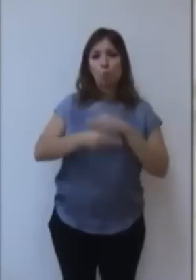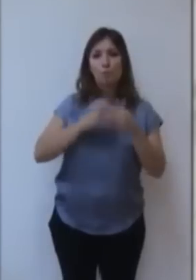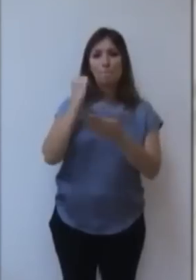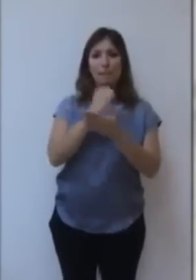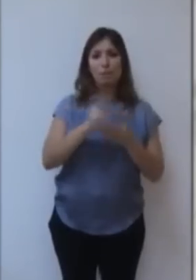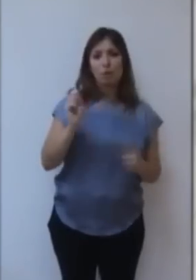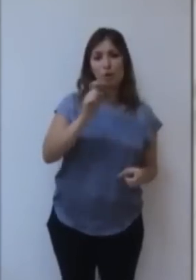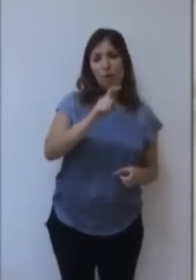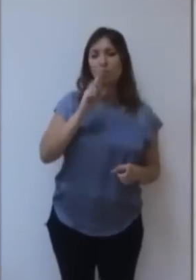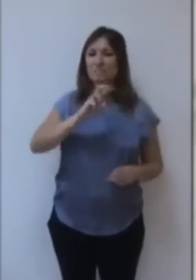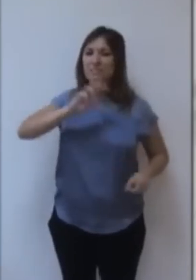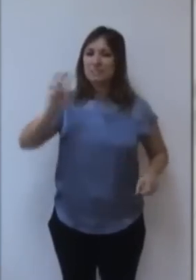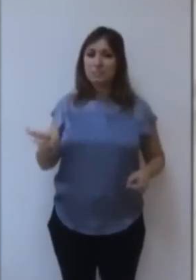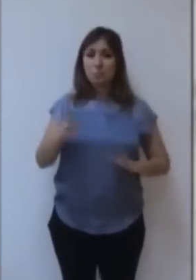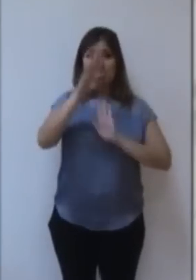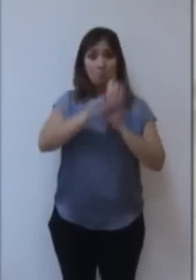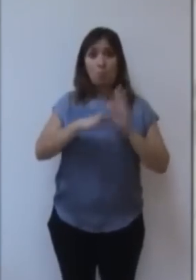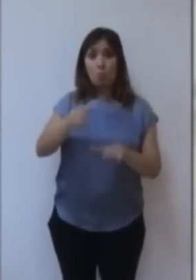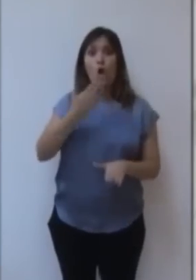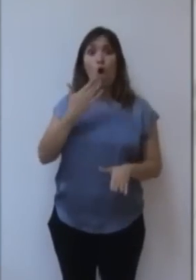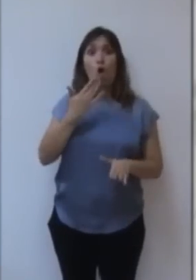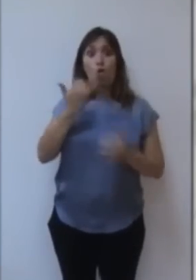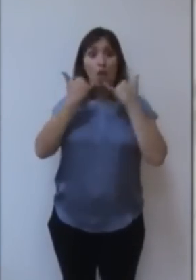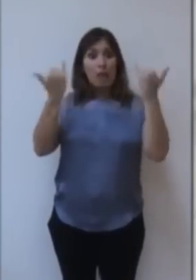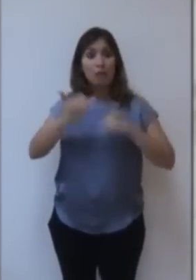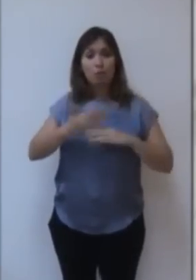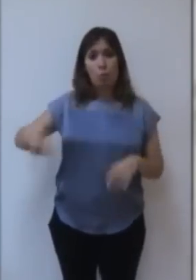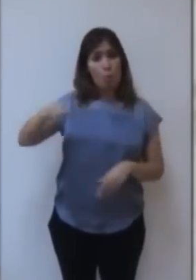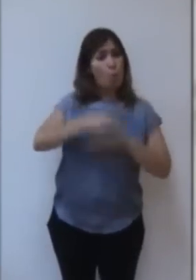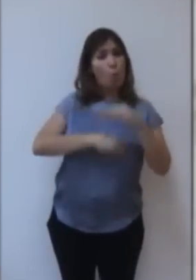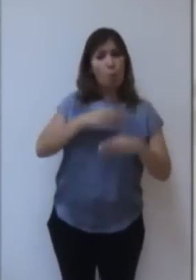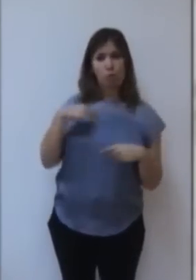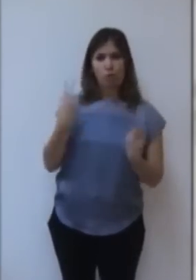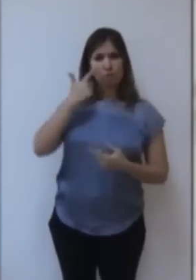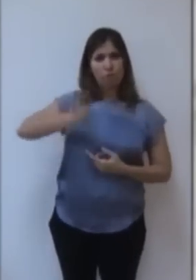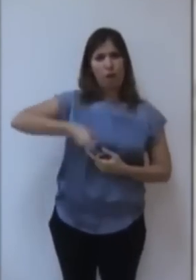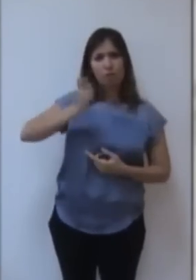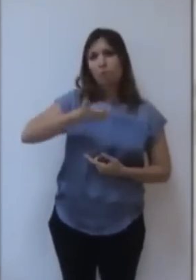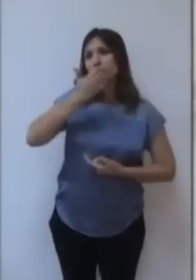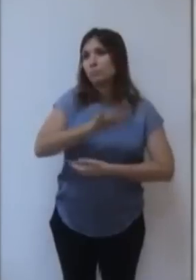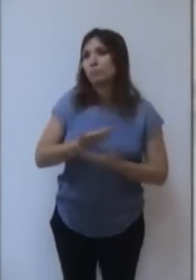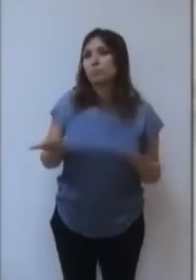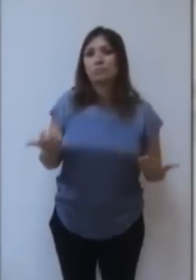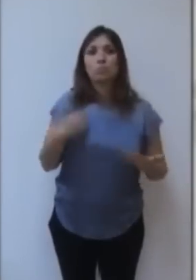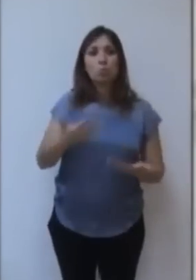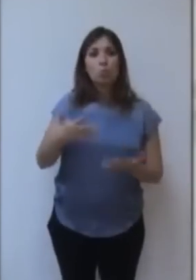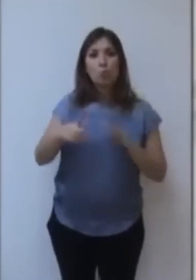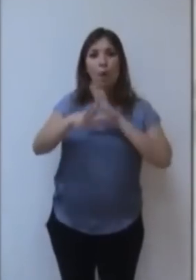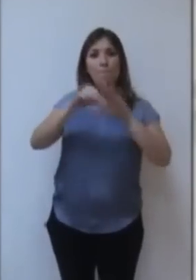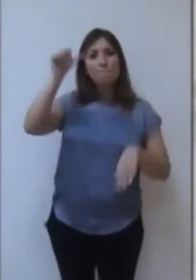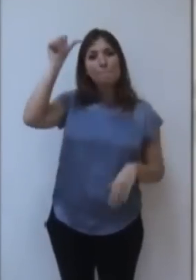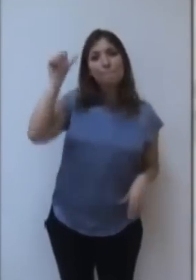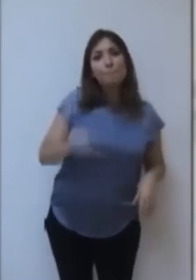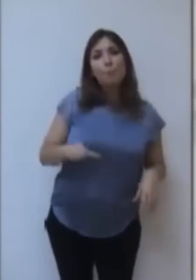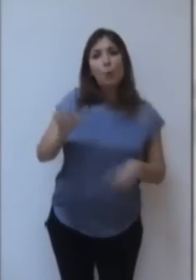sistema de alertas, es decir, aplicaciones de ocio electrónico que todos utilizamos habitualmente, pues quien no se ve una película, quien